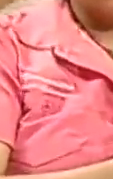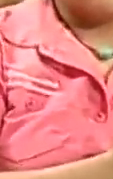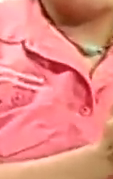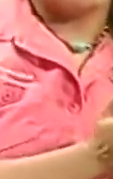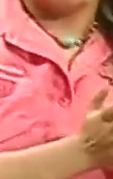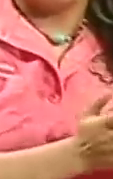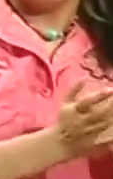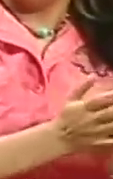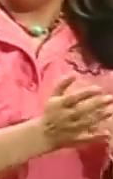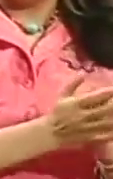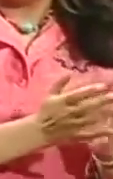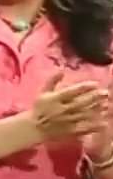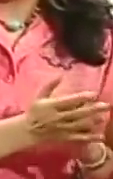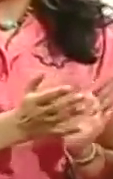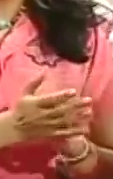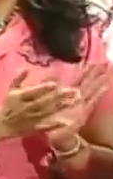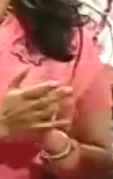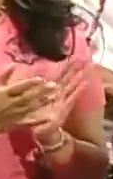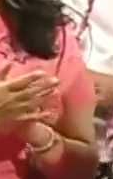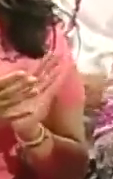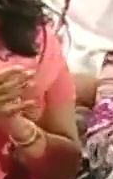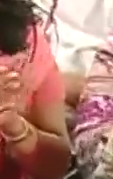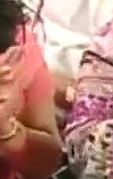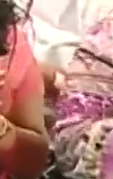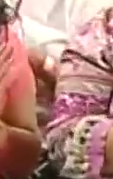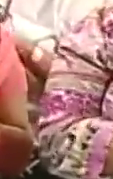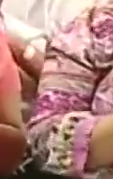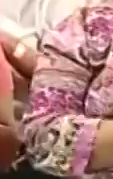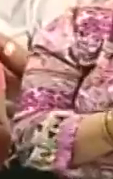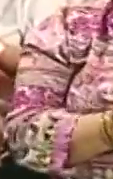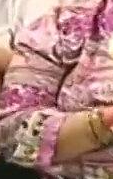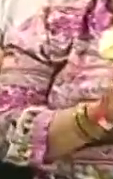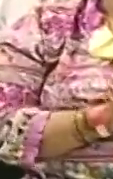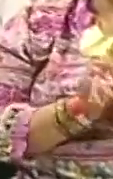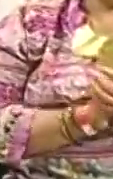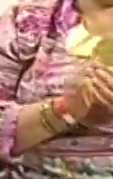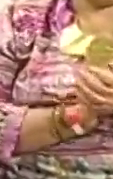nosotros, presidente, los hermanos cubanos.